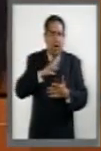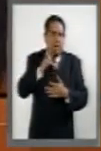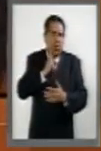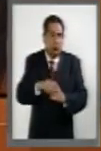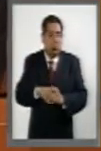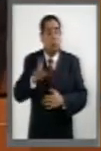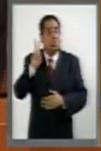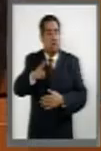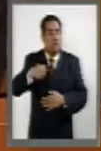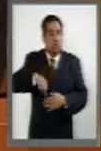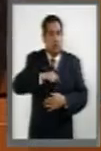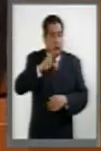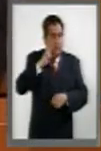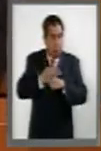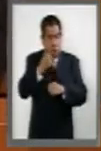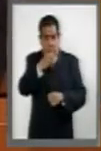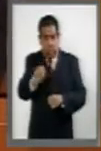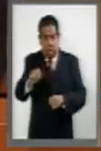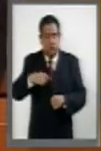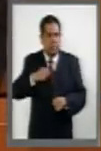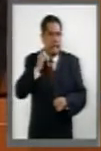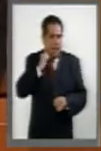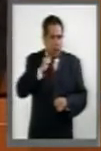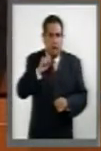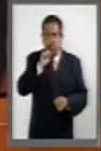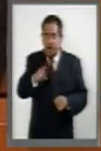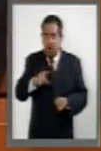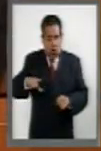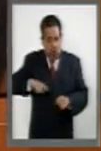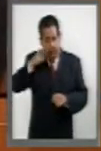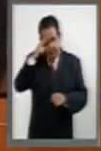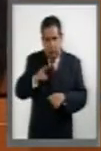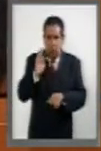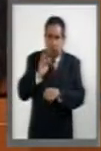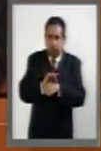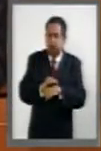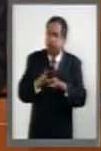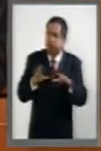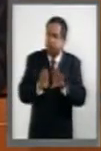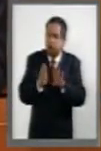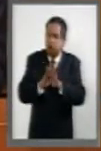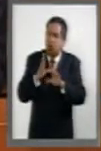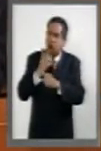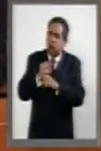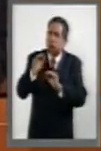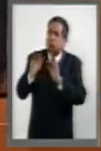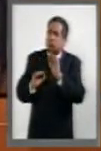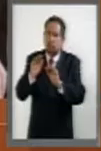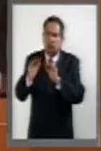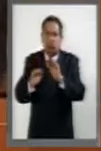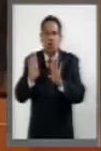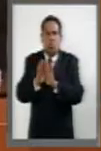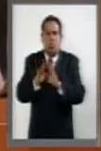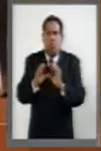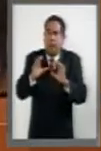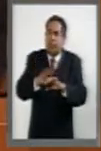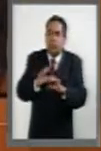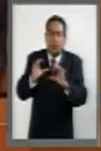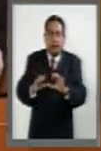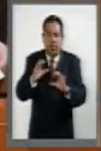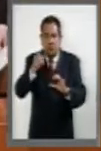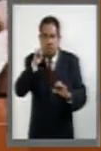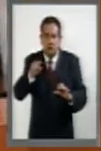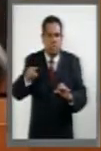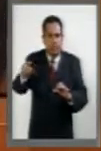nuestra obligación, no solamente como Senado, sino como Estado mexicano, el buscar generar las medidas que garanticen, primero que